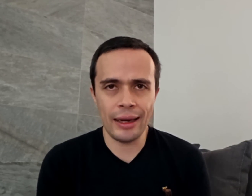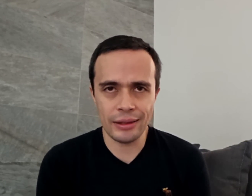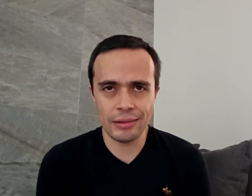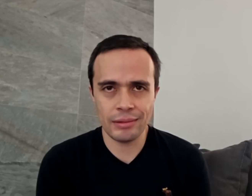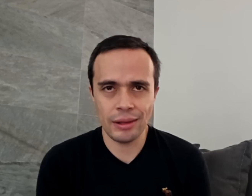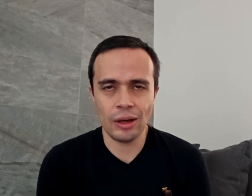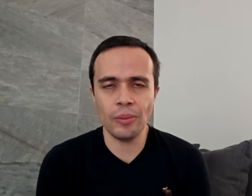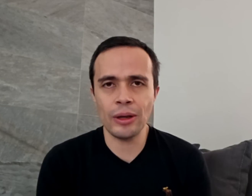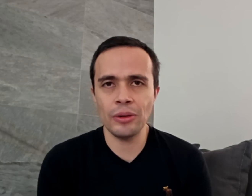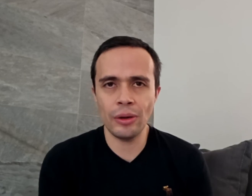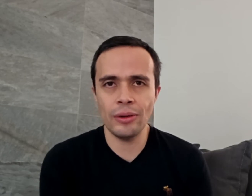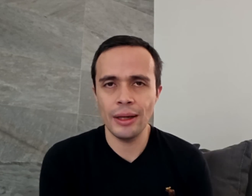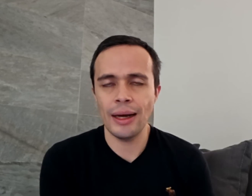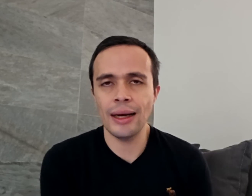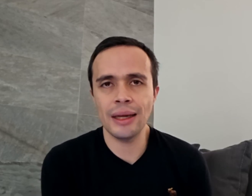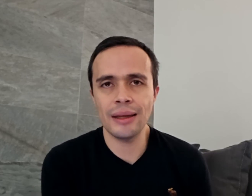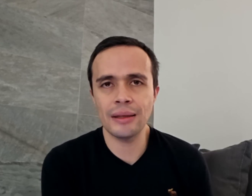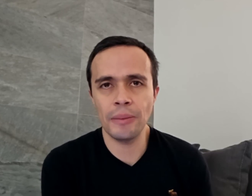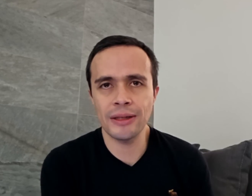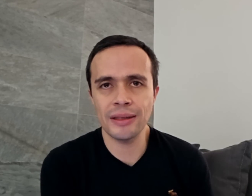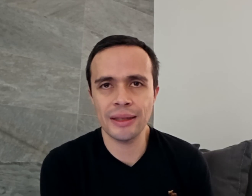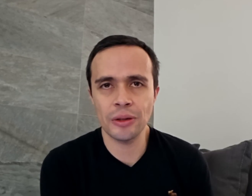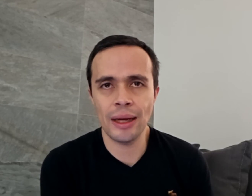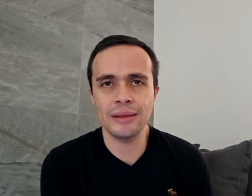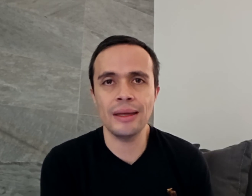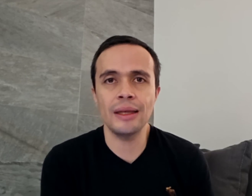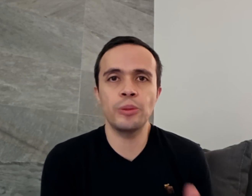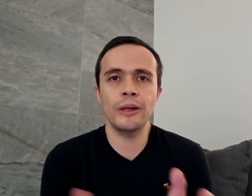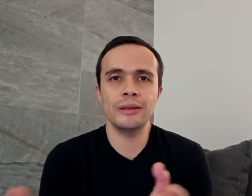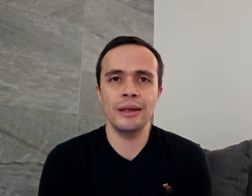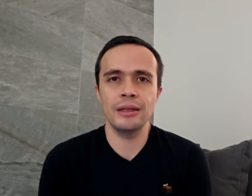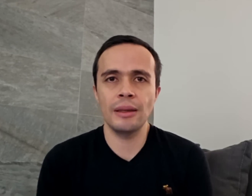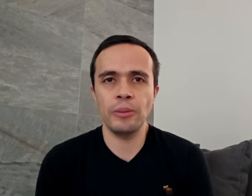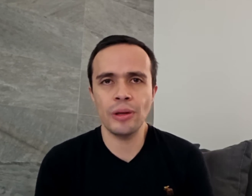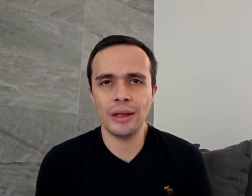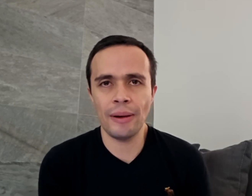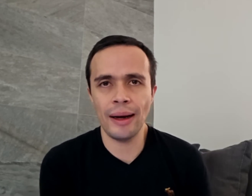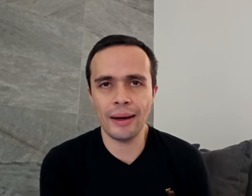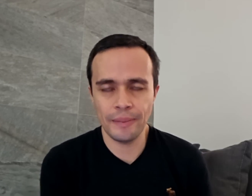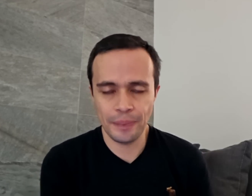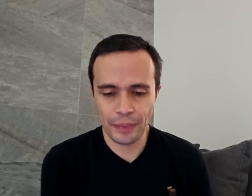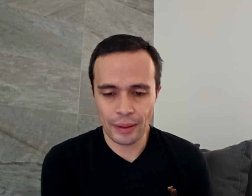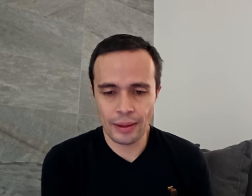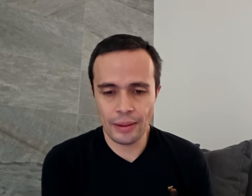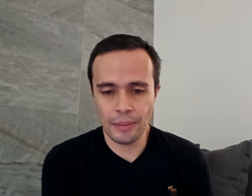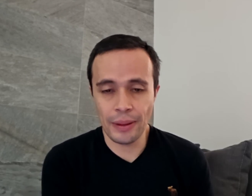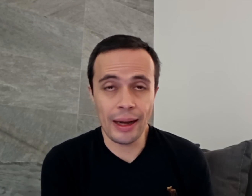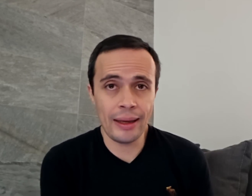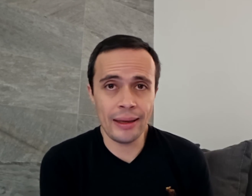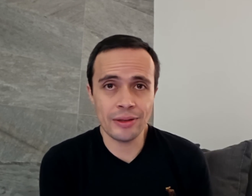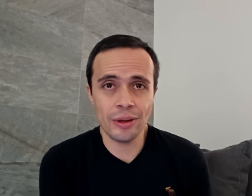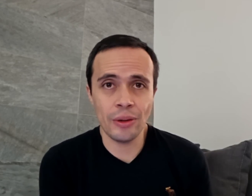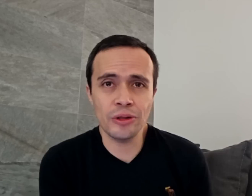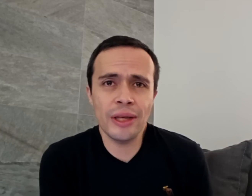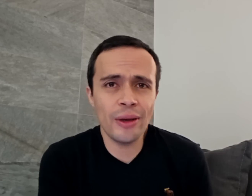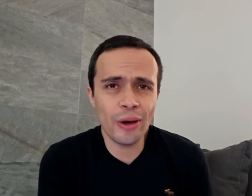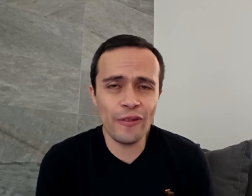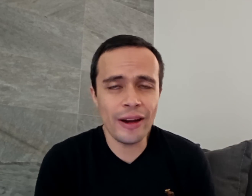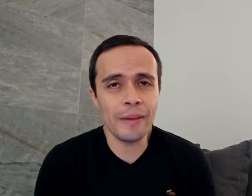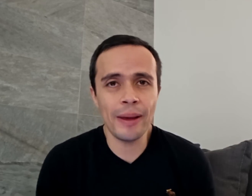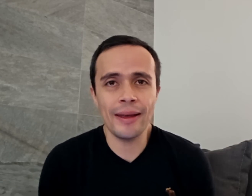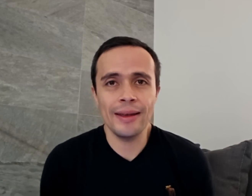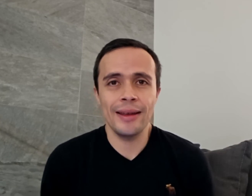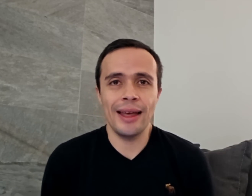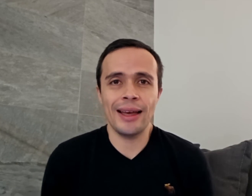los trenes y cómo ayudó a ciertas empresas transnacionales y después se puso a trabajar para ellas, como sucedió